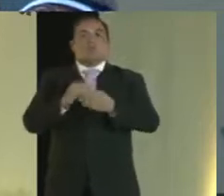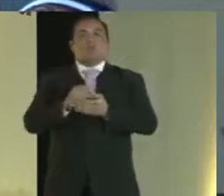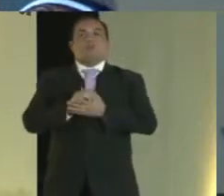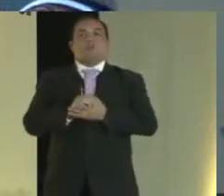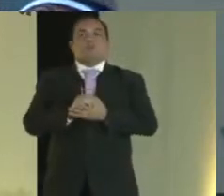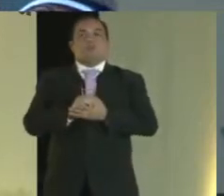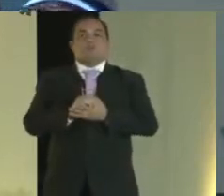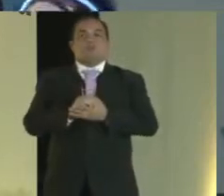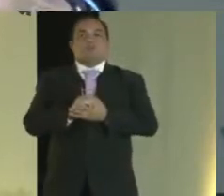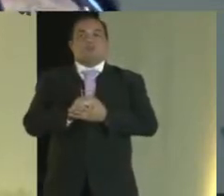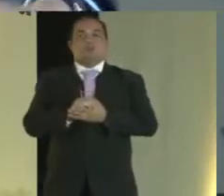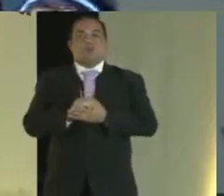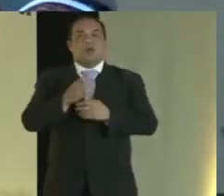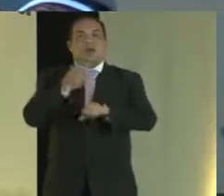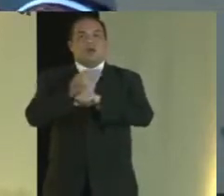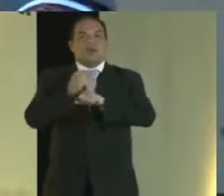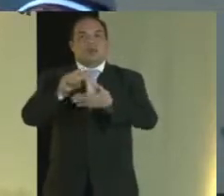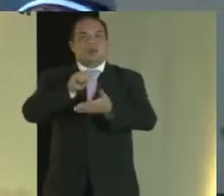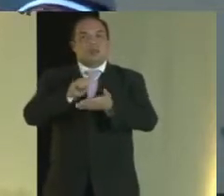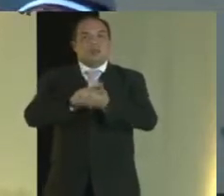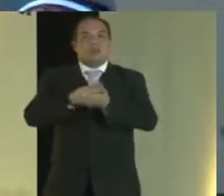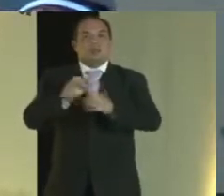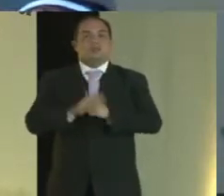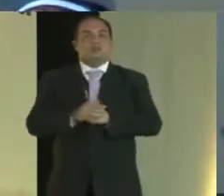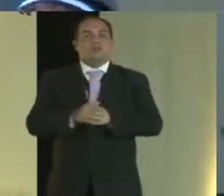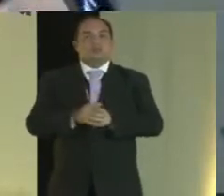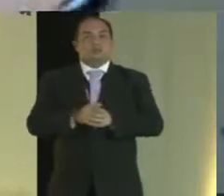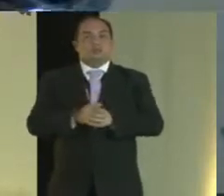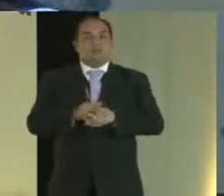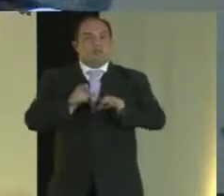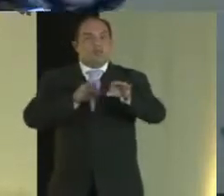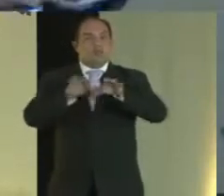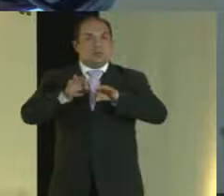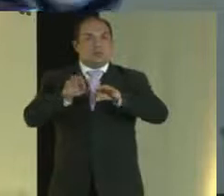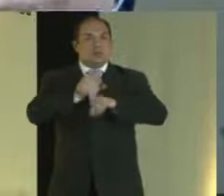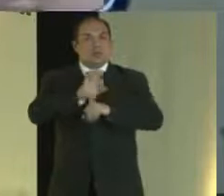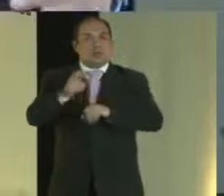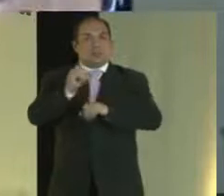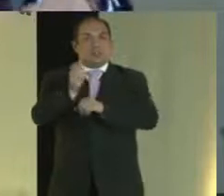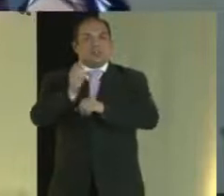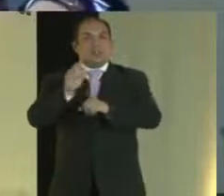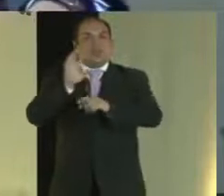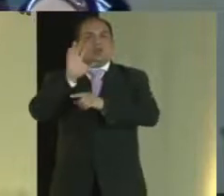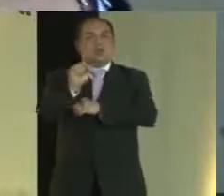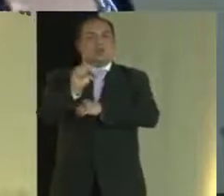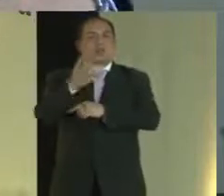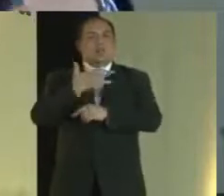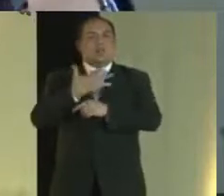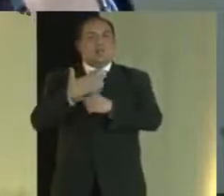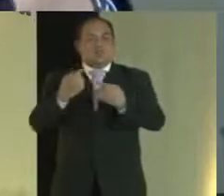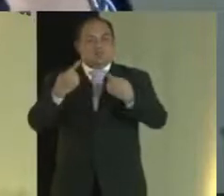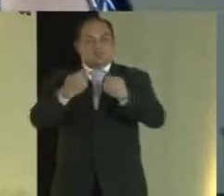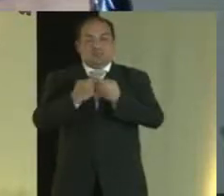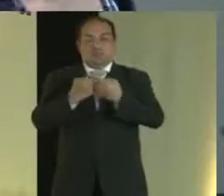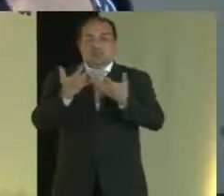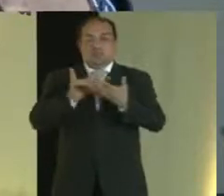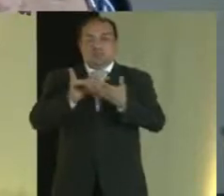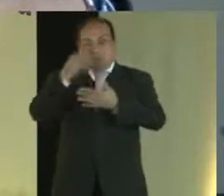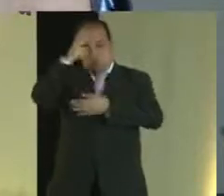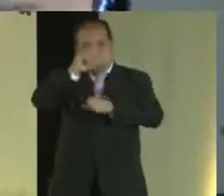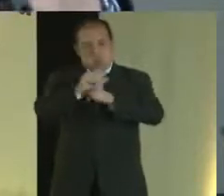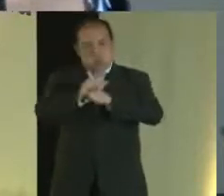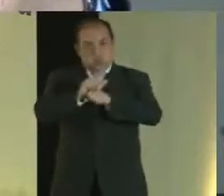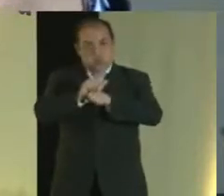reforma laboral, puede considerarse un logro que está a contracorriente de la cultura dominante que